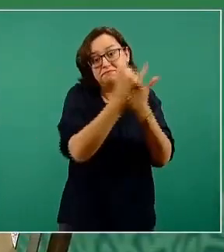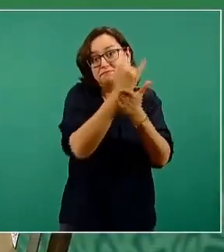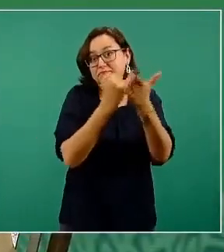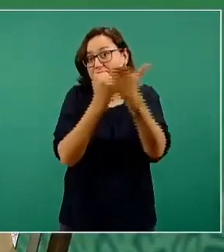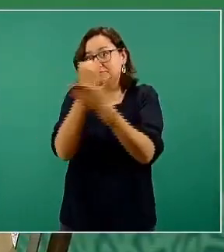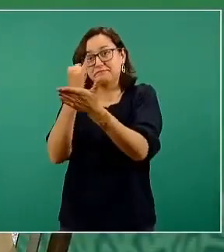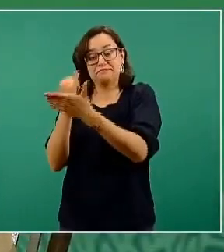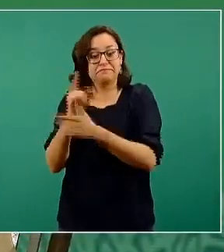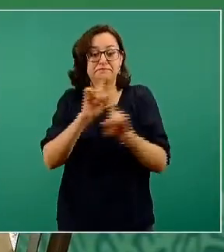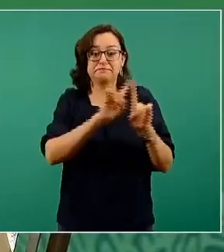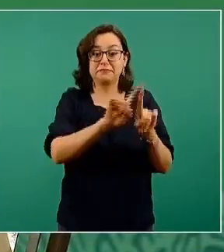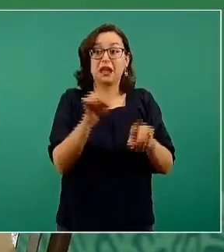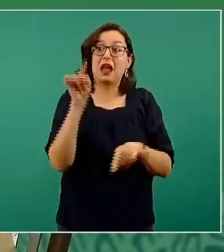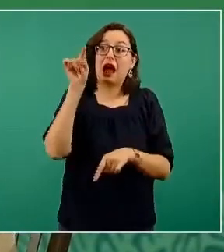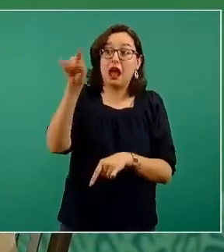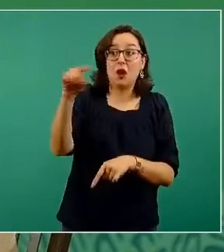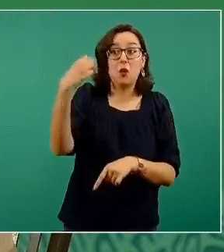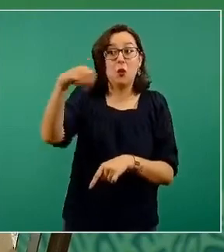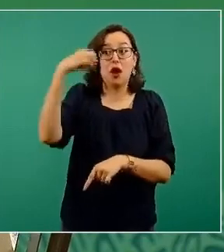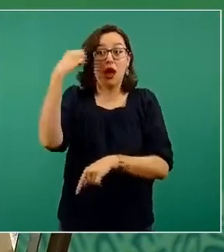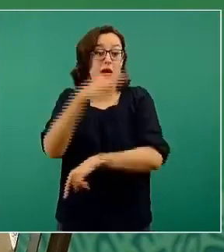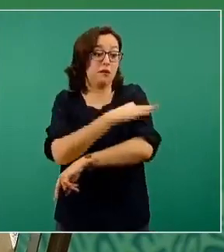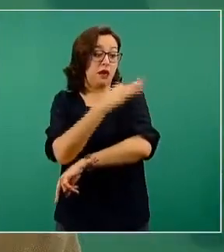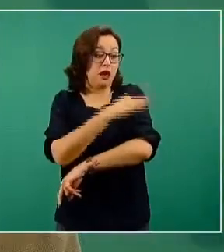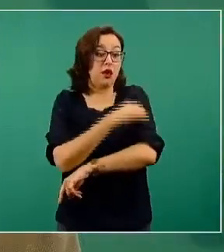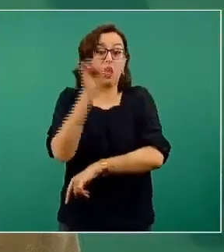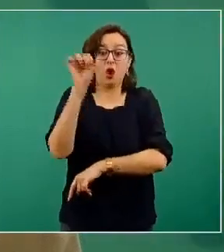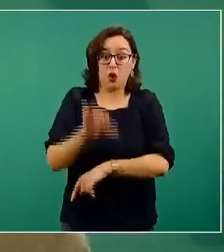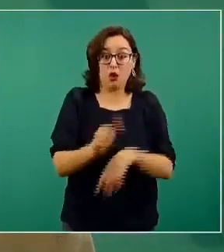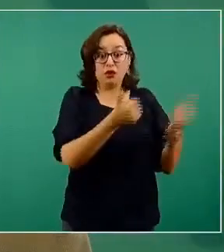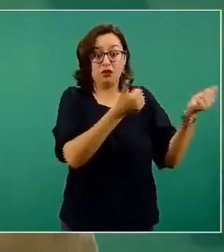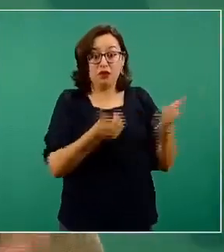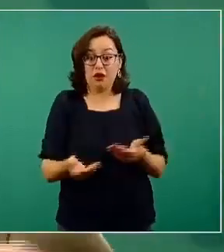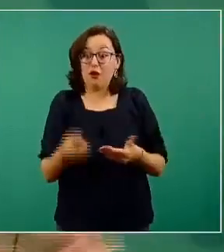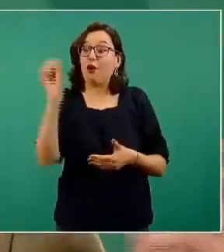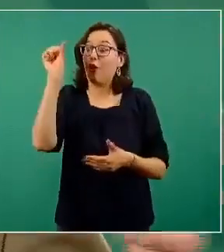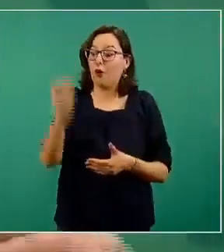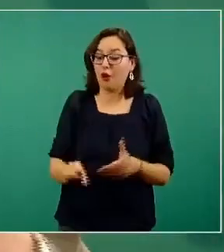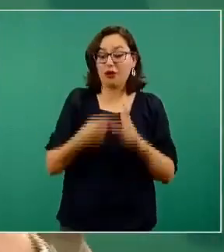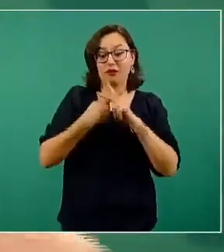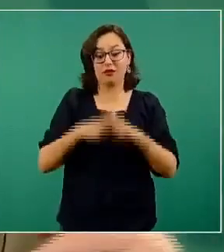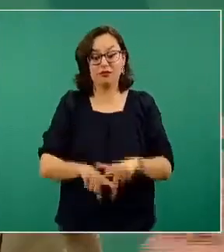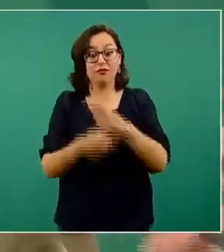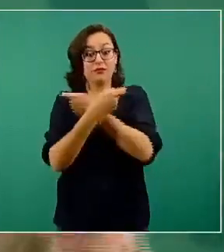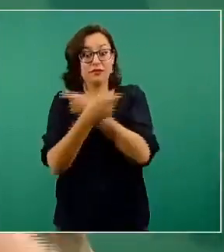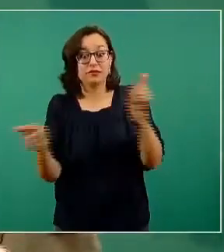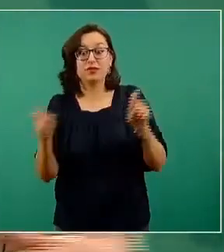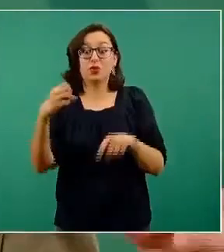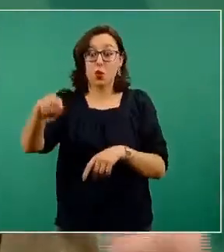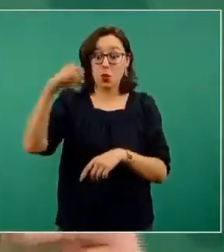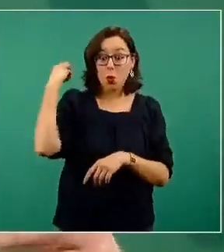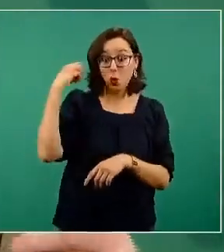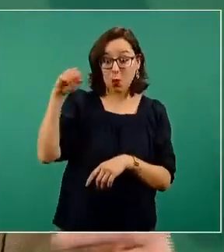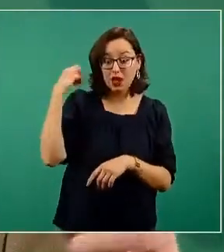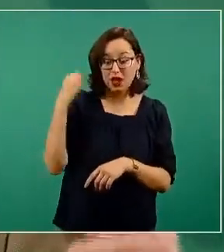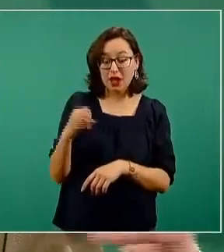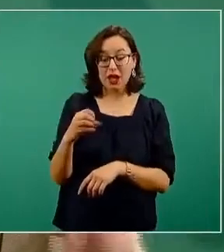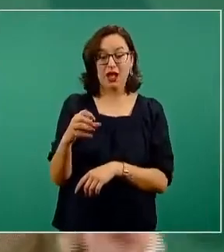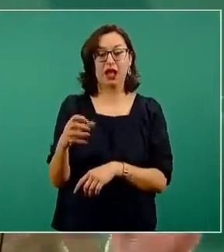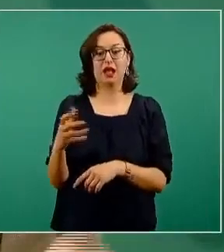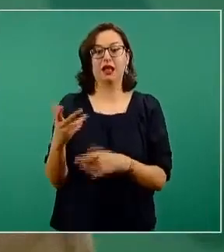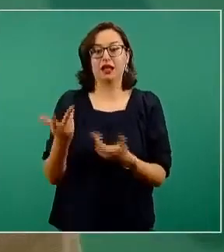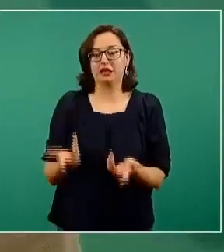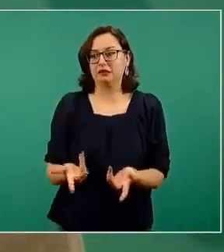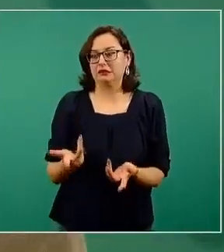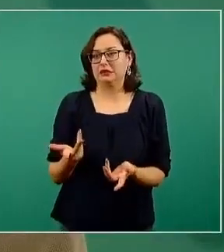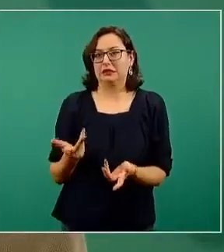ciudad de Oaxaca, donde pues empezaron ya con la capital, donde habían estado con mucho éxito